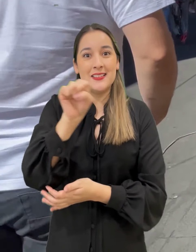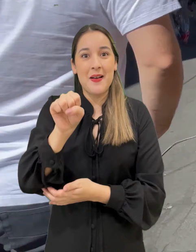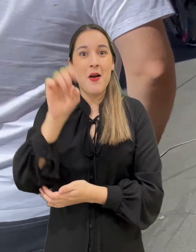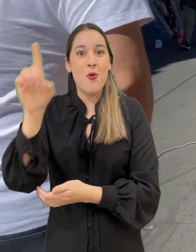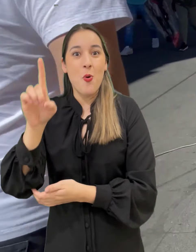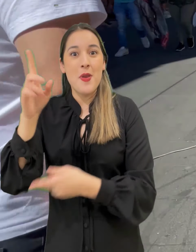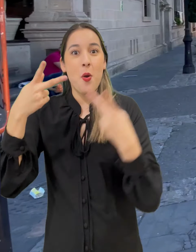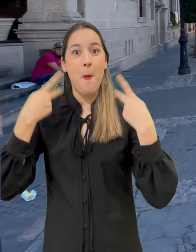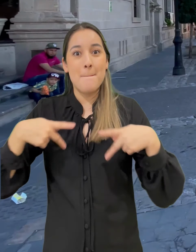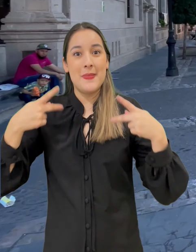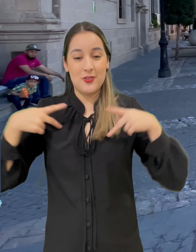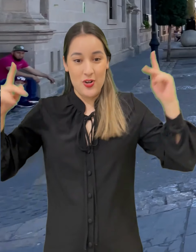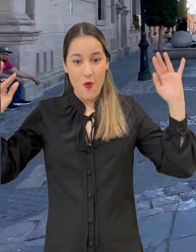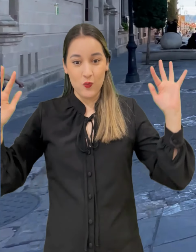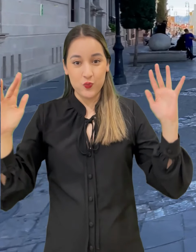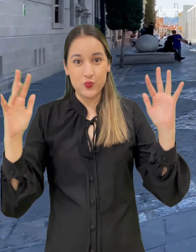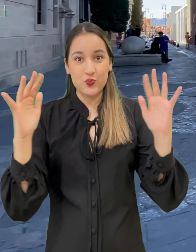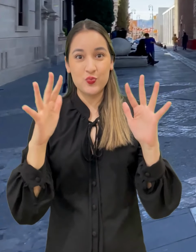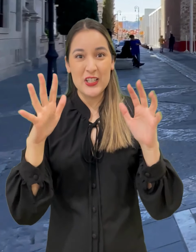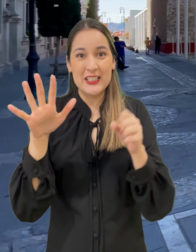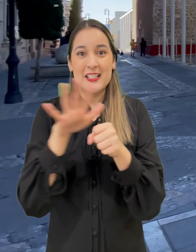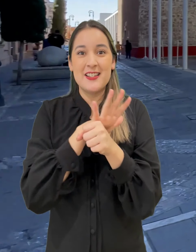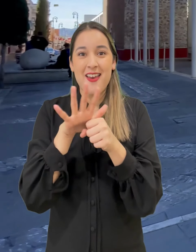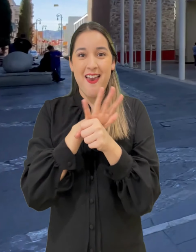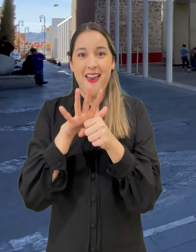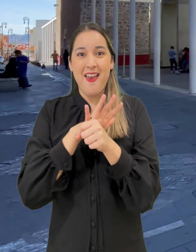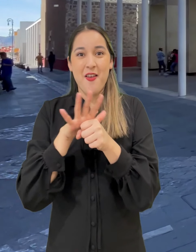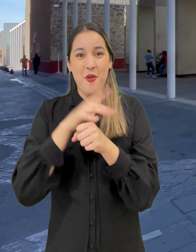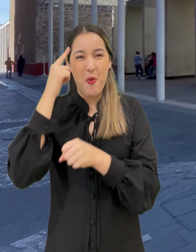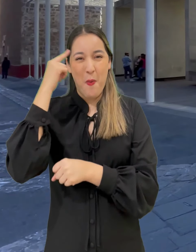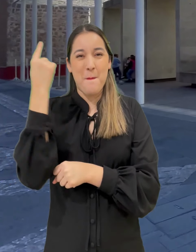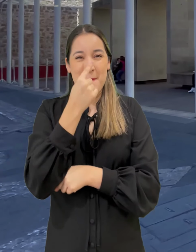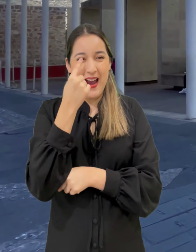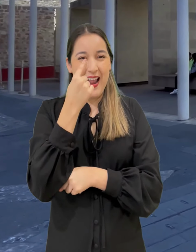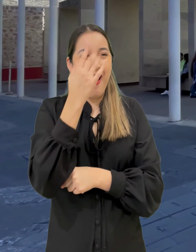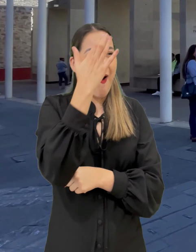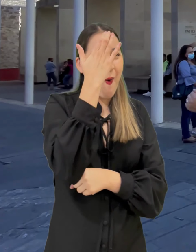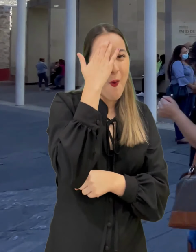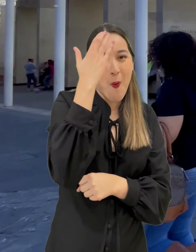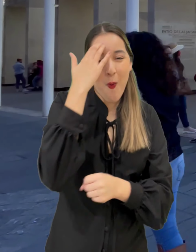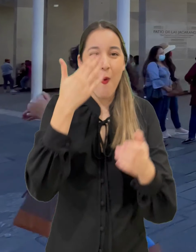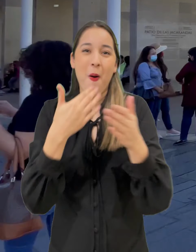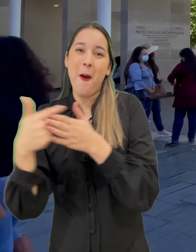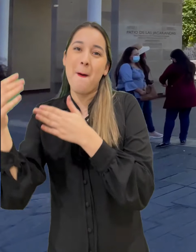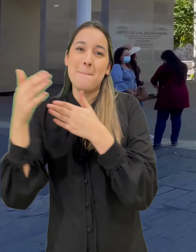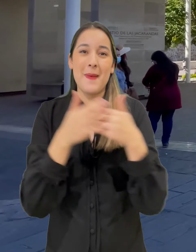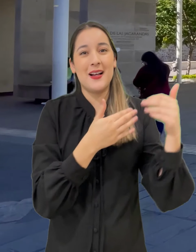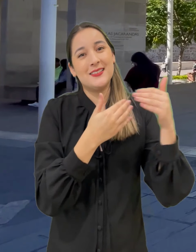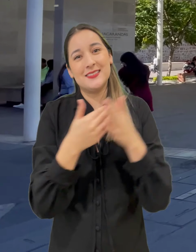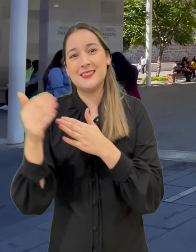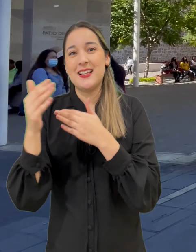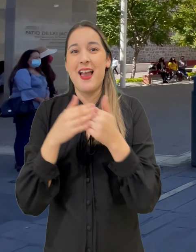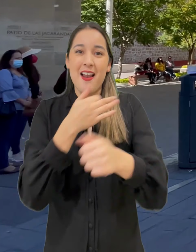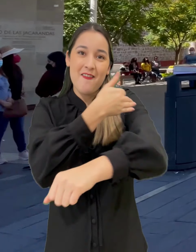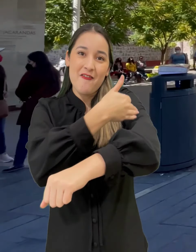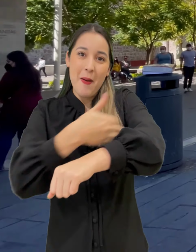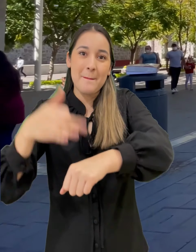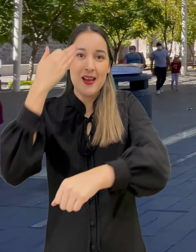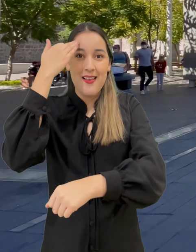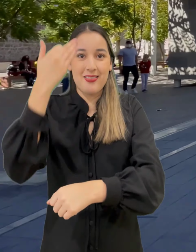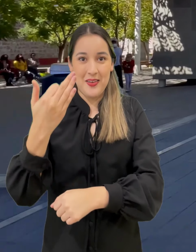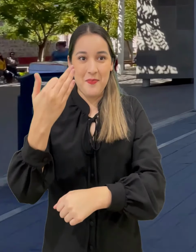un lugar donde los chiles de semana se llena de personas que quieren conocerlo pasear y pasar tiempo con la